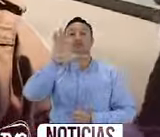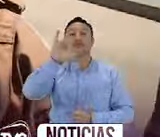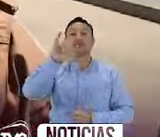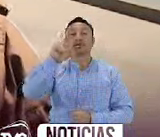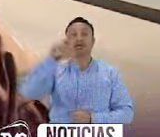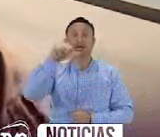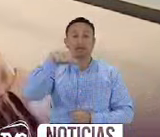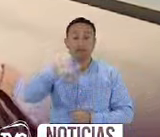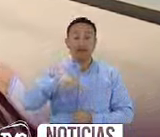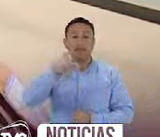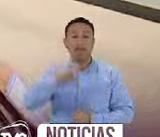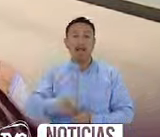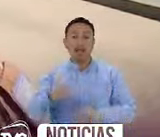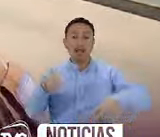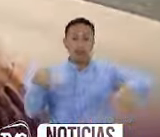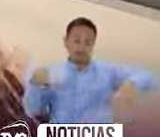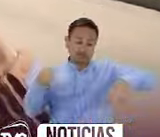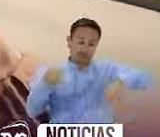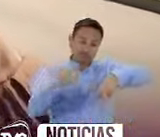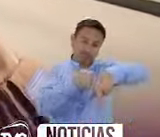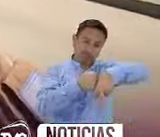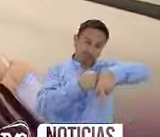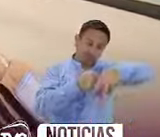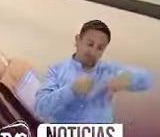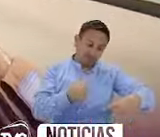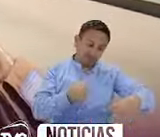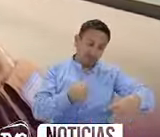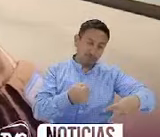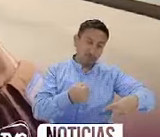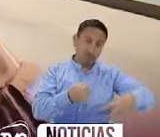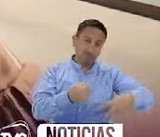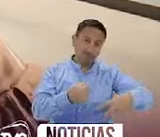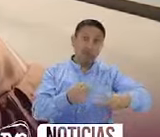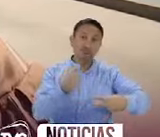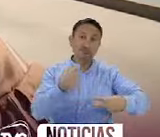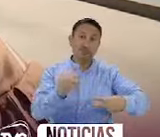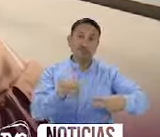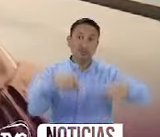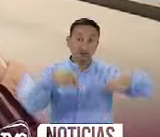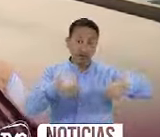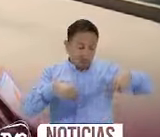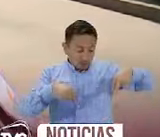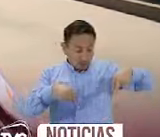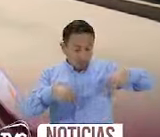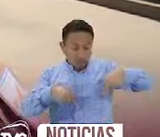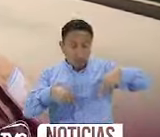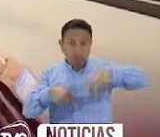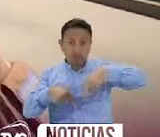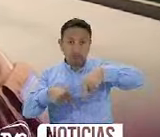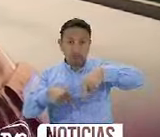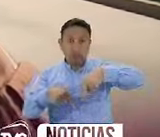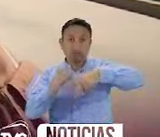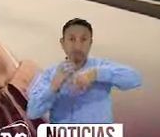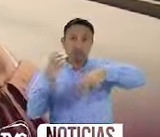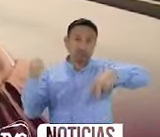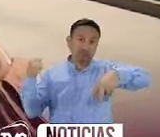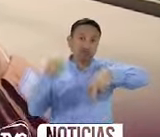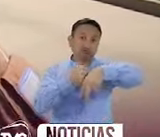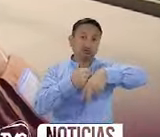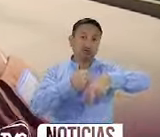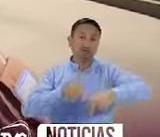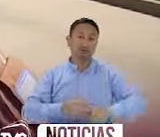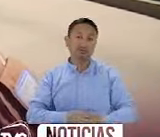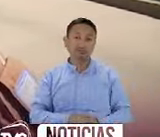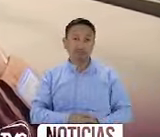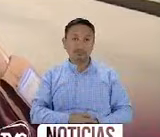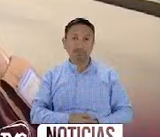persona de sexo masculino. Mientras el joven se encontraba cruzando la calle, es impactado, atropellado por el bus de la